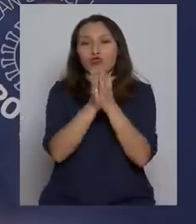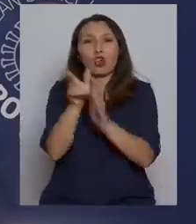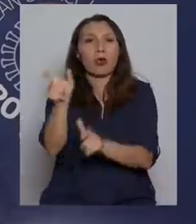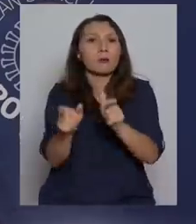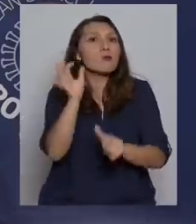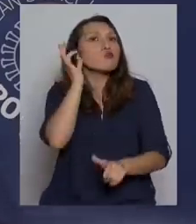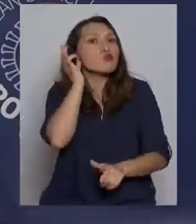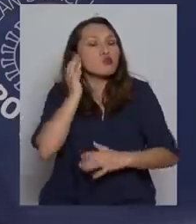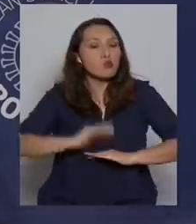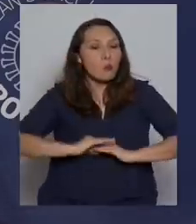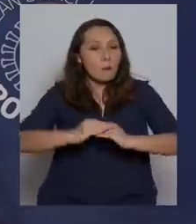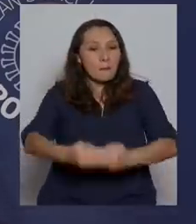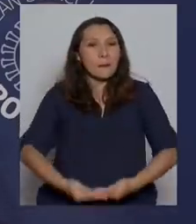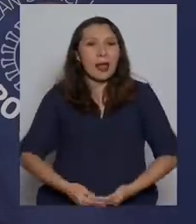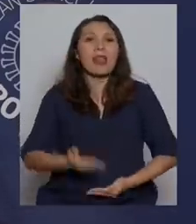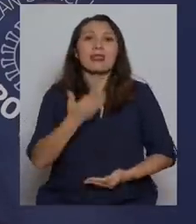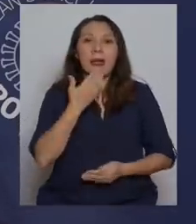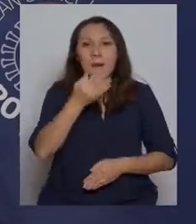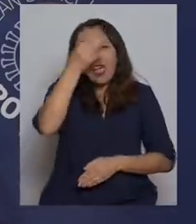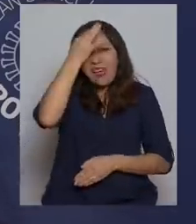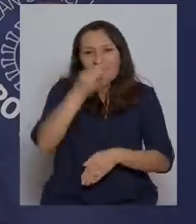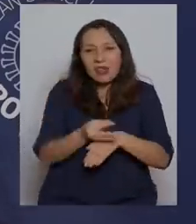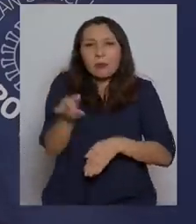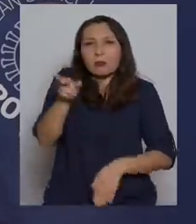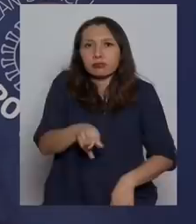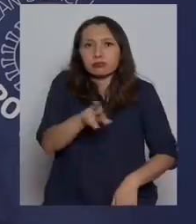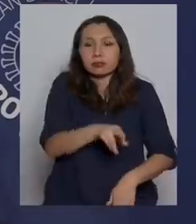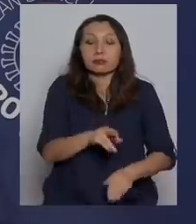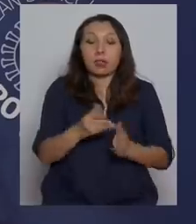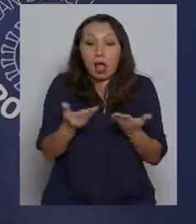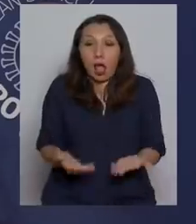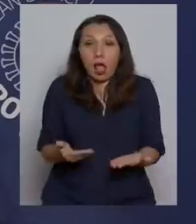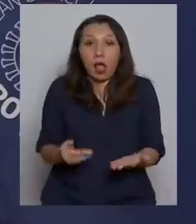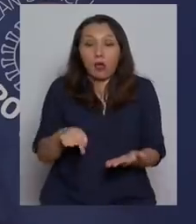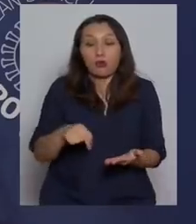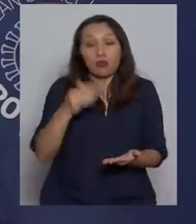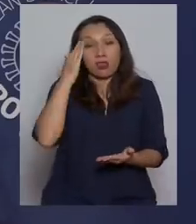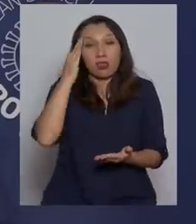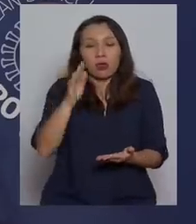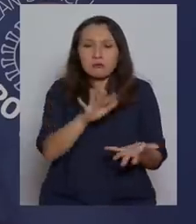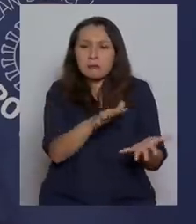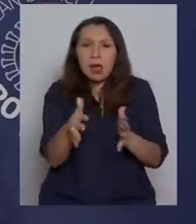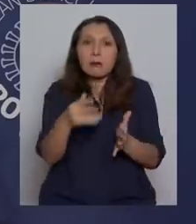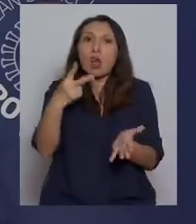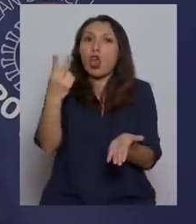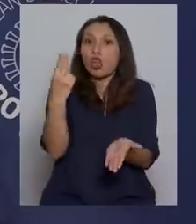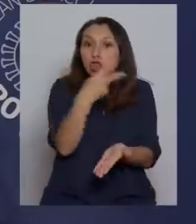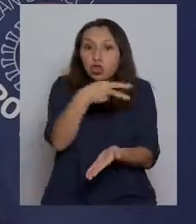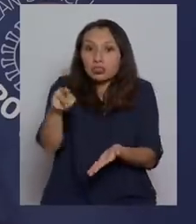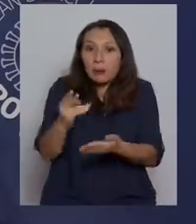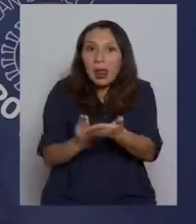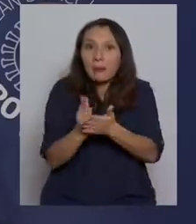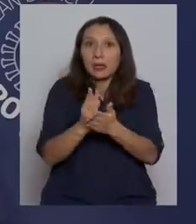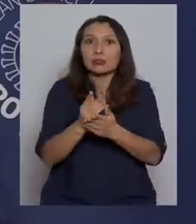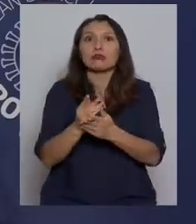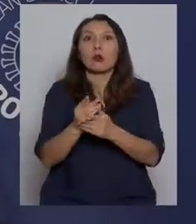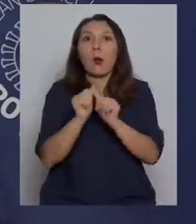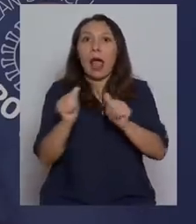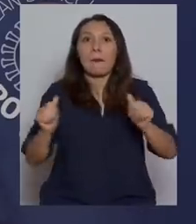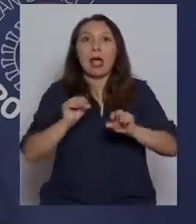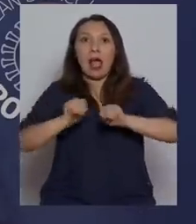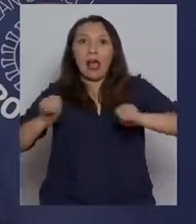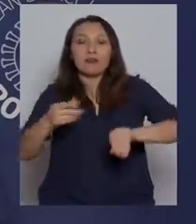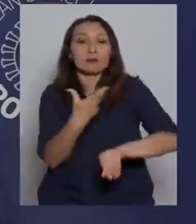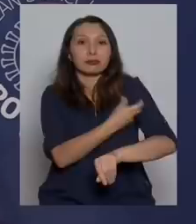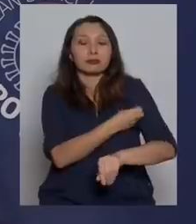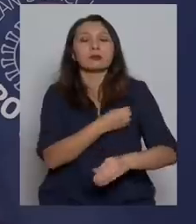las embarazadas y también los enfermos crónicos. Al día de hoy, llevando un poco más de 2 semanas de la campaña de vacunación,